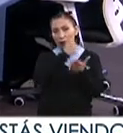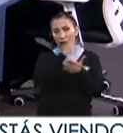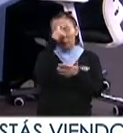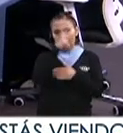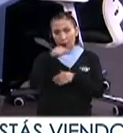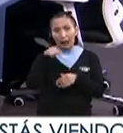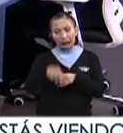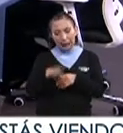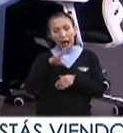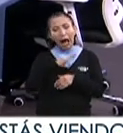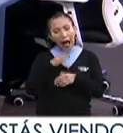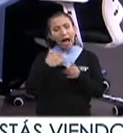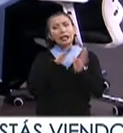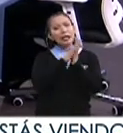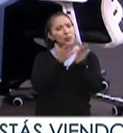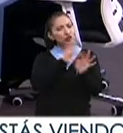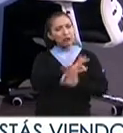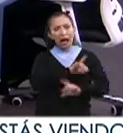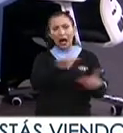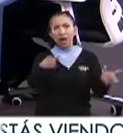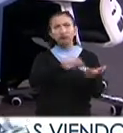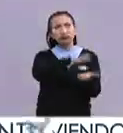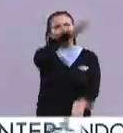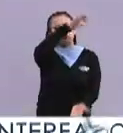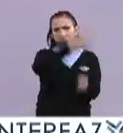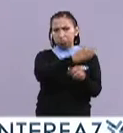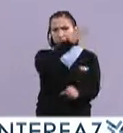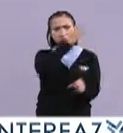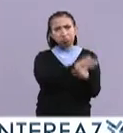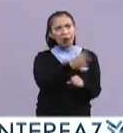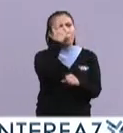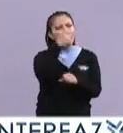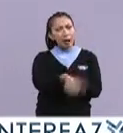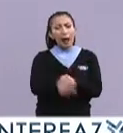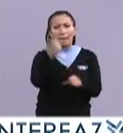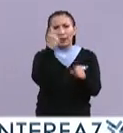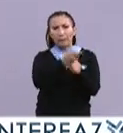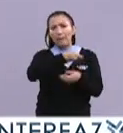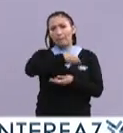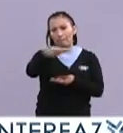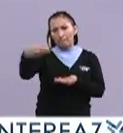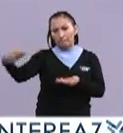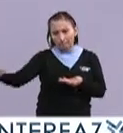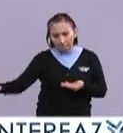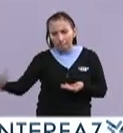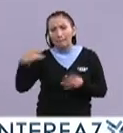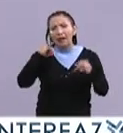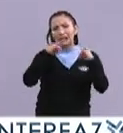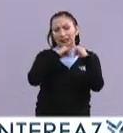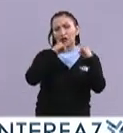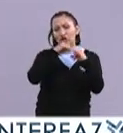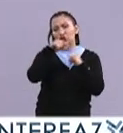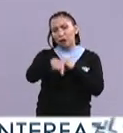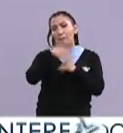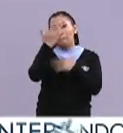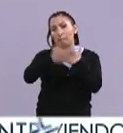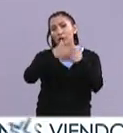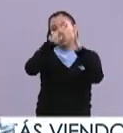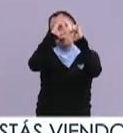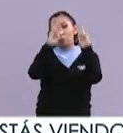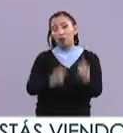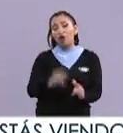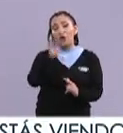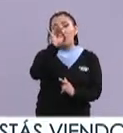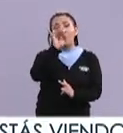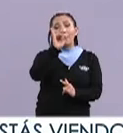Ciudad de México, ahí tenemos los ejemplares ya, tenemos un volumen suficiente ahorita como para una primera distribución. El instituto va a montar un stand en la